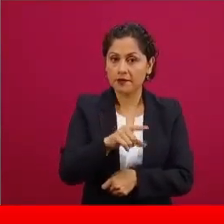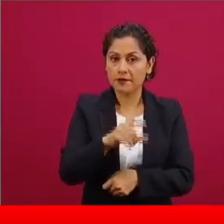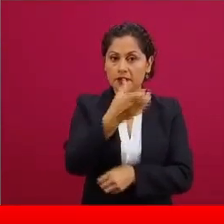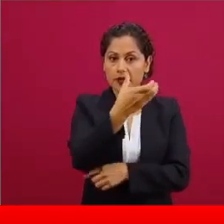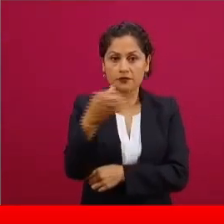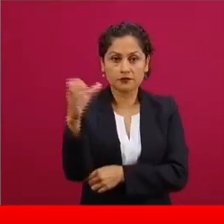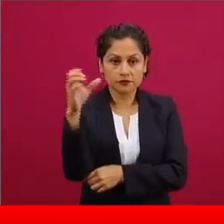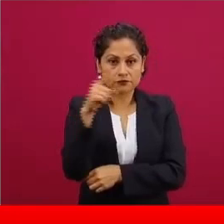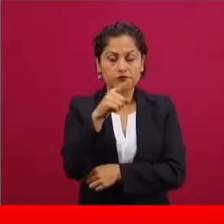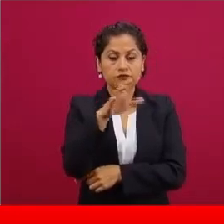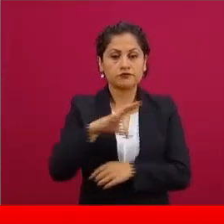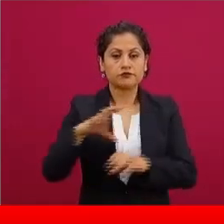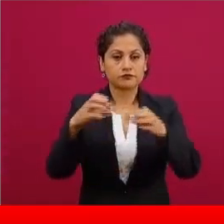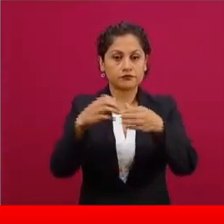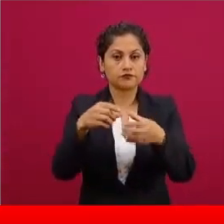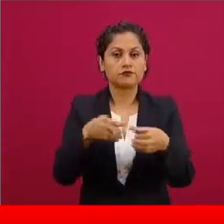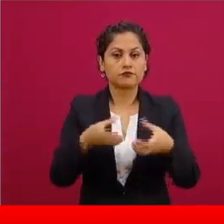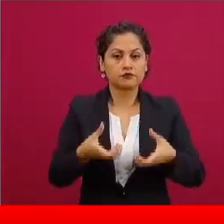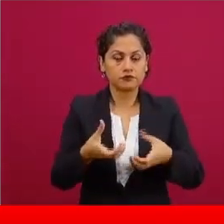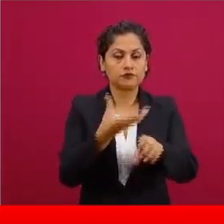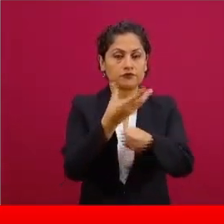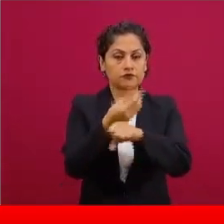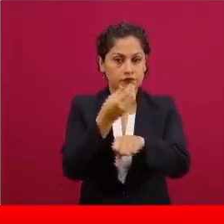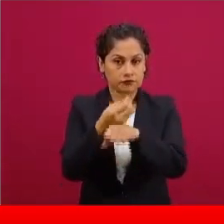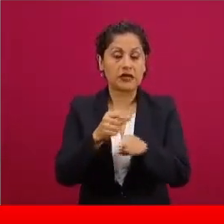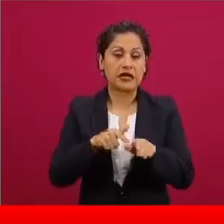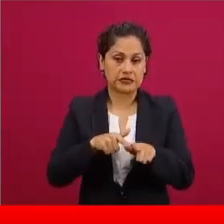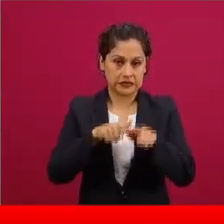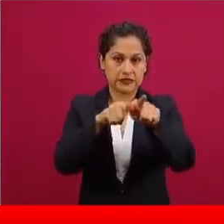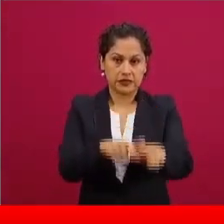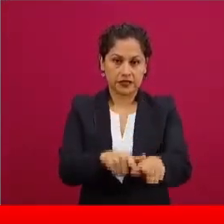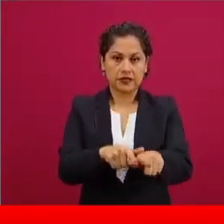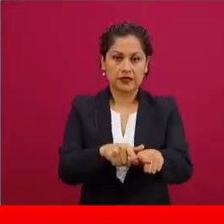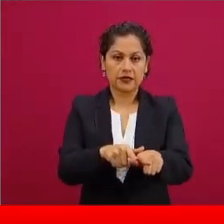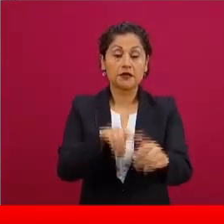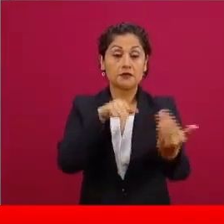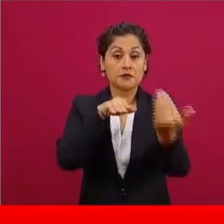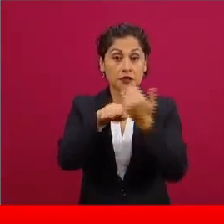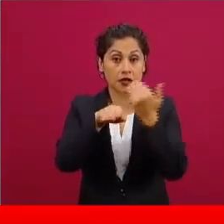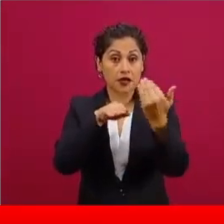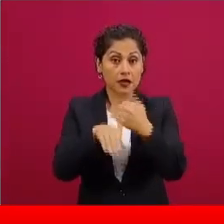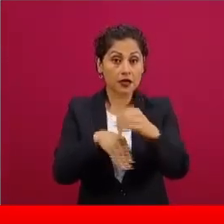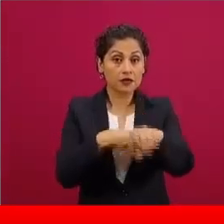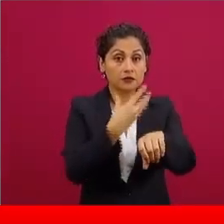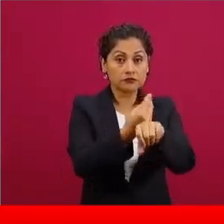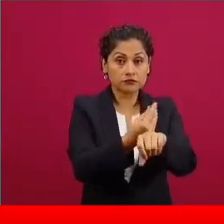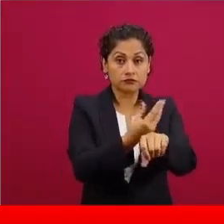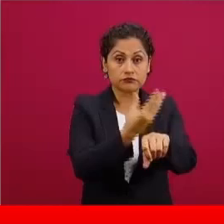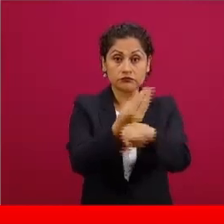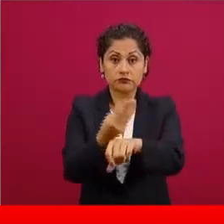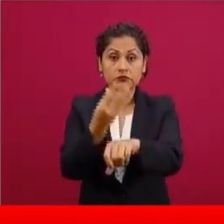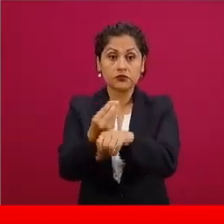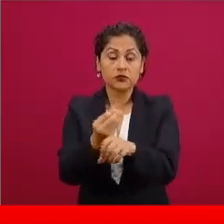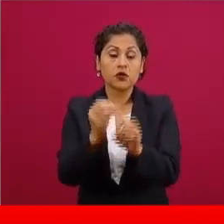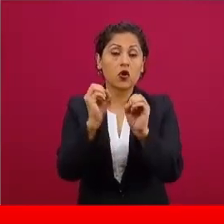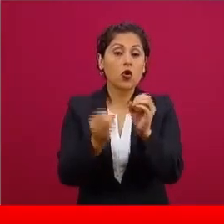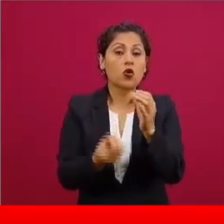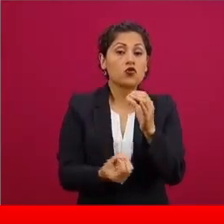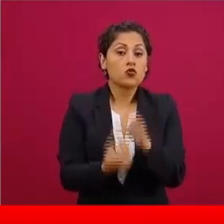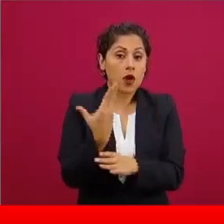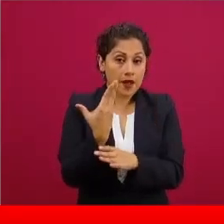25 carreteras en proceso de construcción